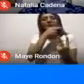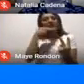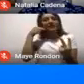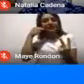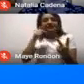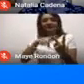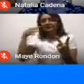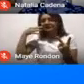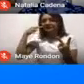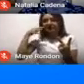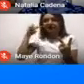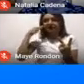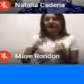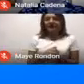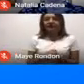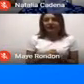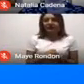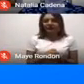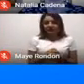y Silvia Valdés.